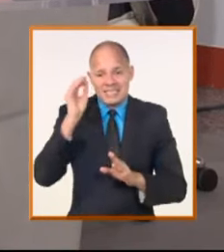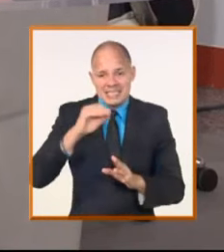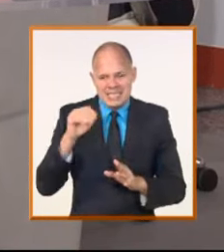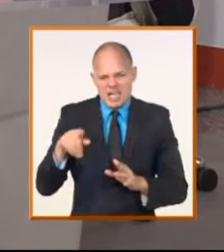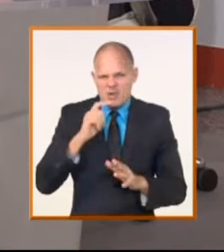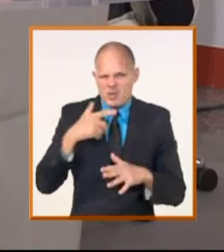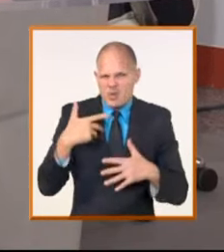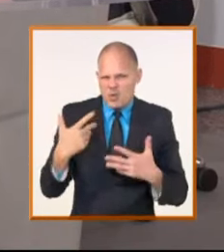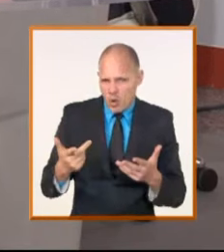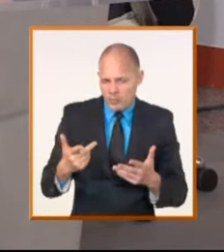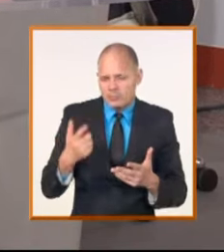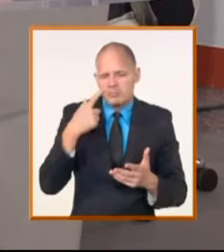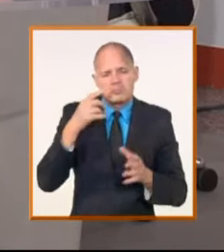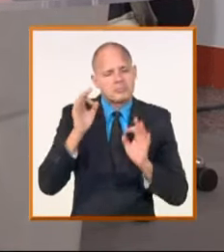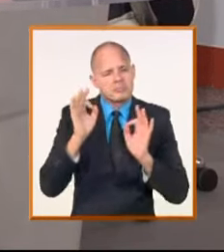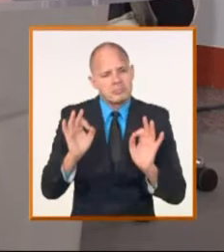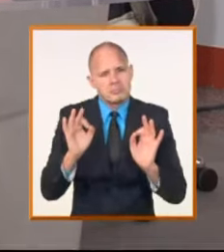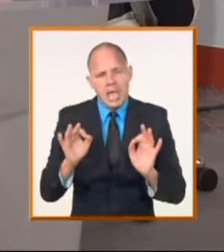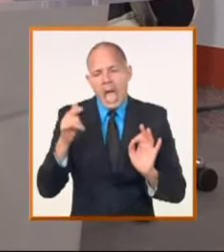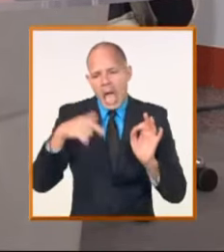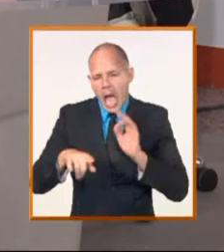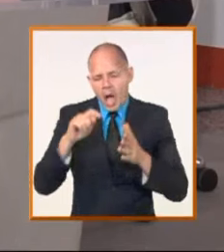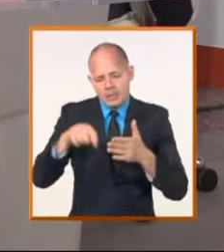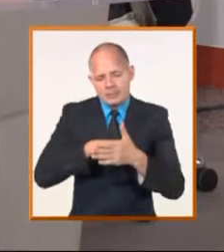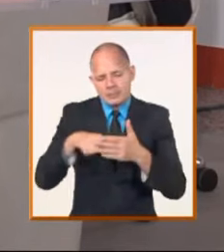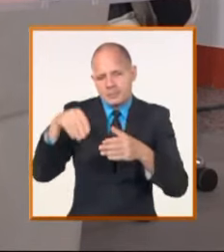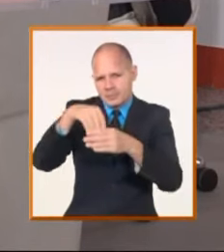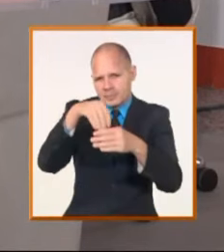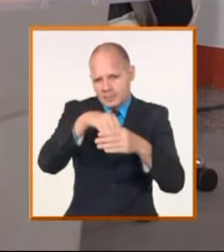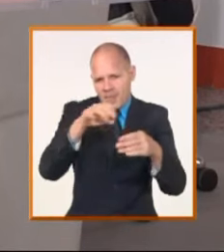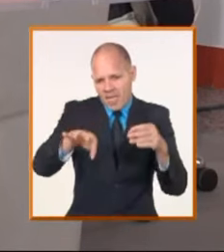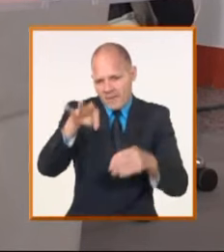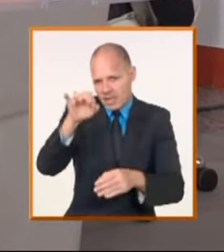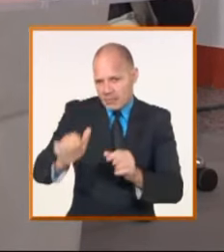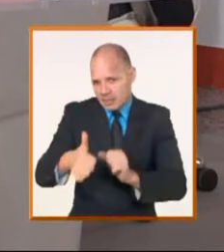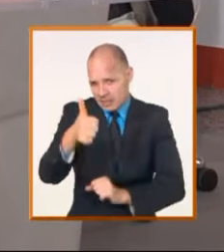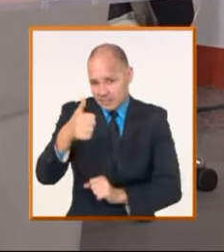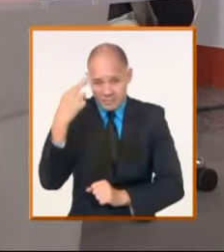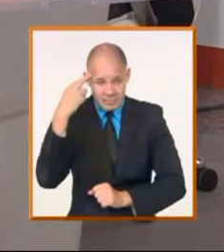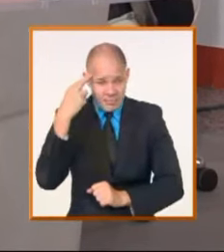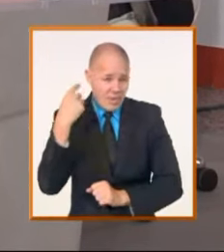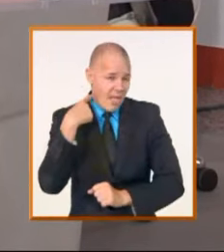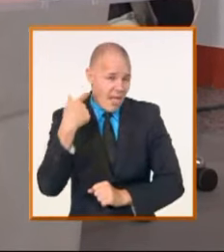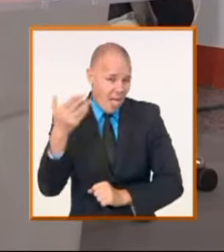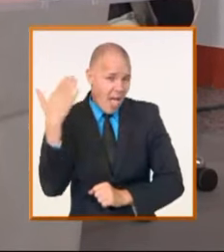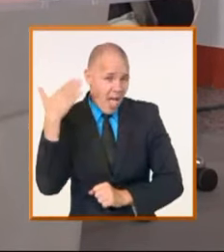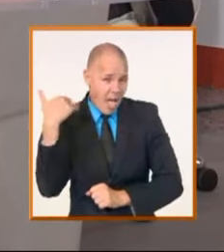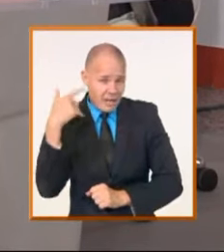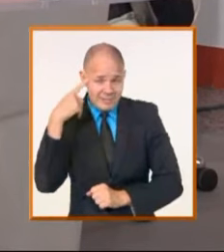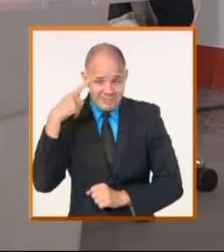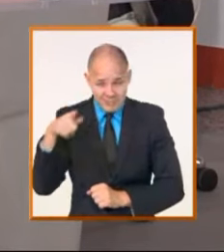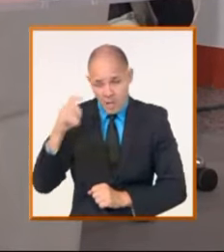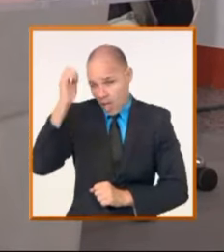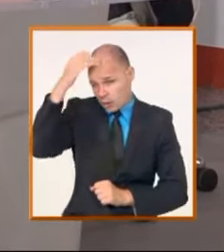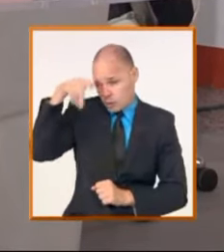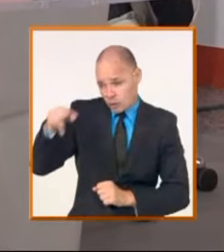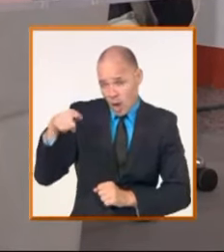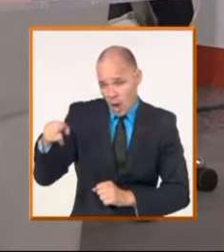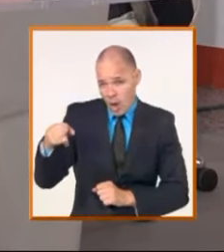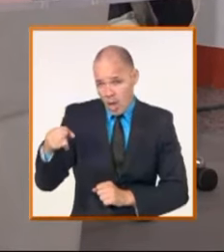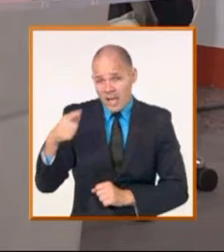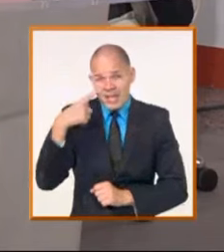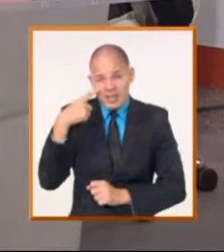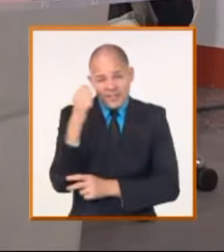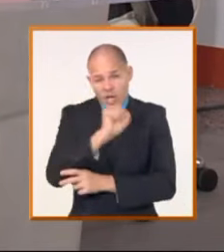favorece que con una menor proporción de votos se pueda ganar, pero no olvidemos de que Trump ganó, movilizó más de 70 millones